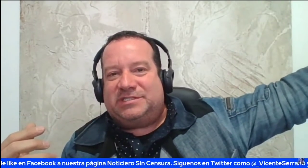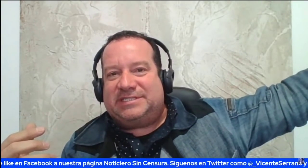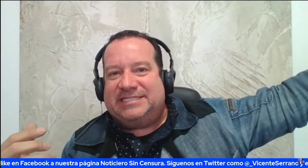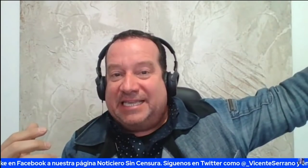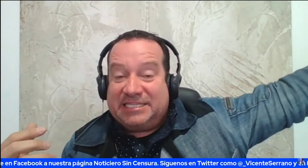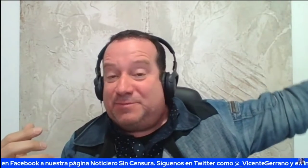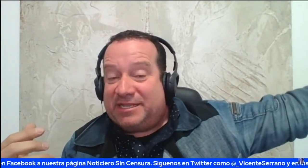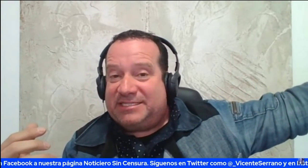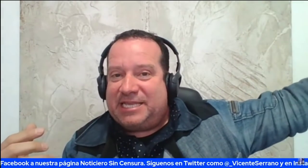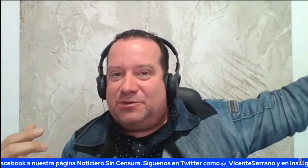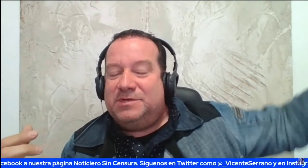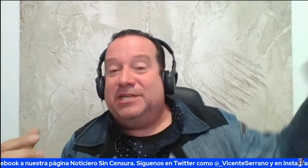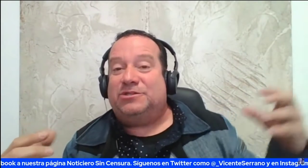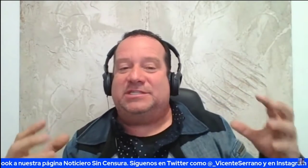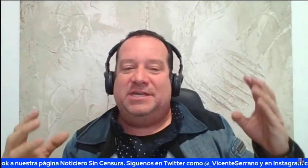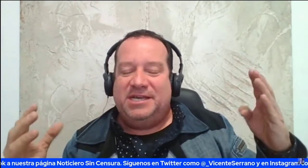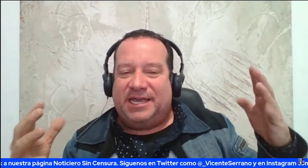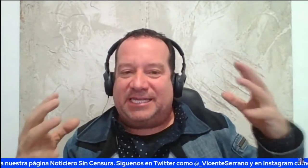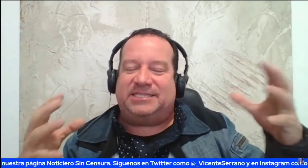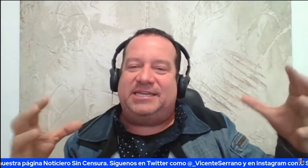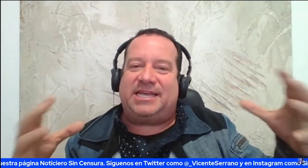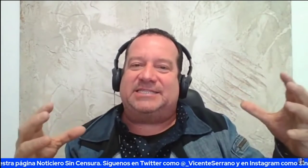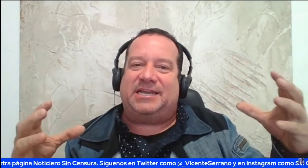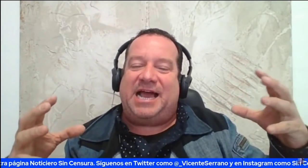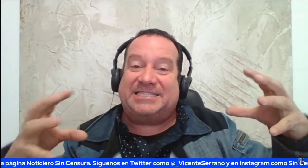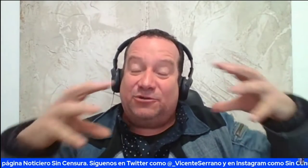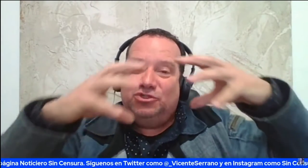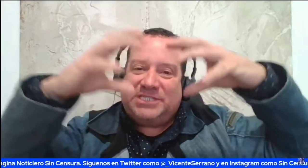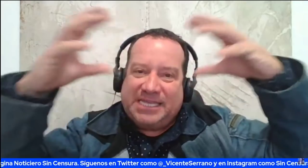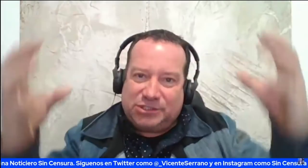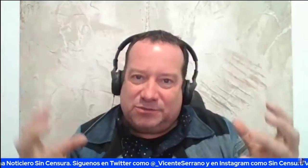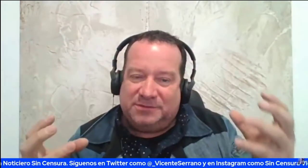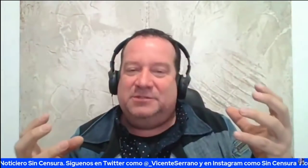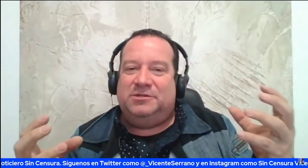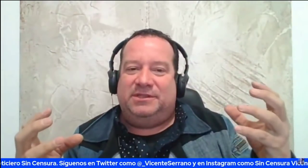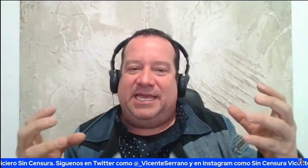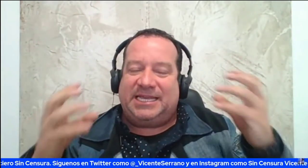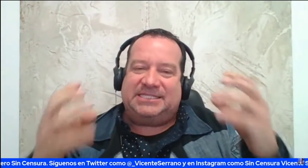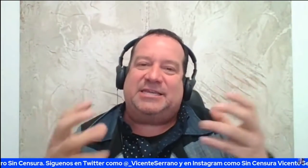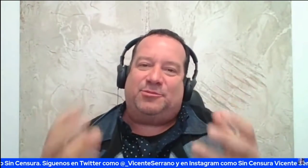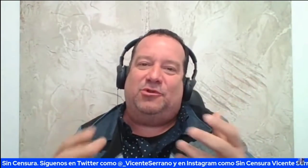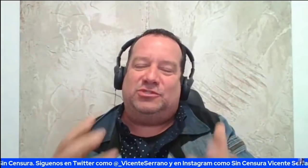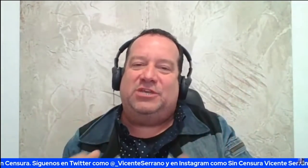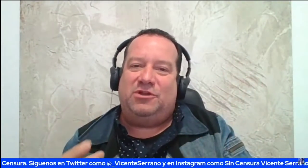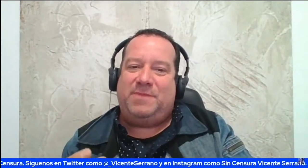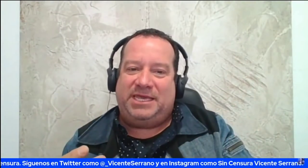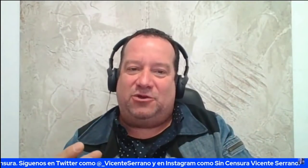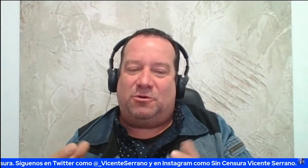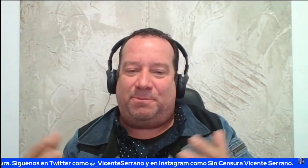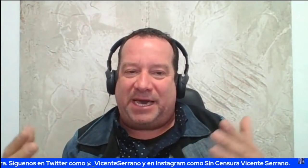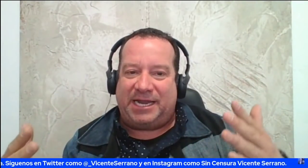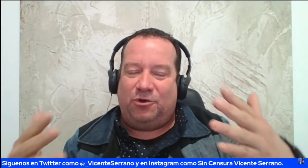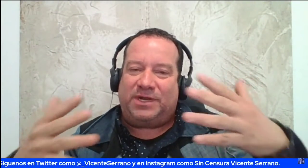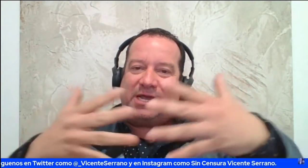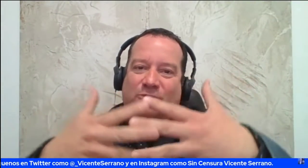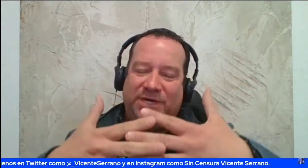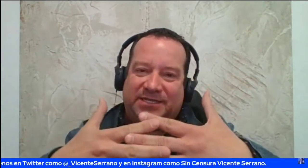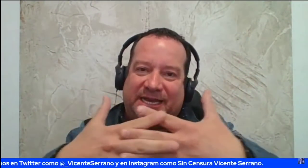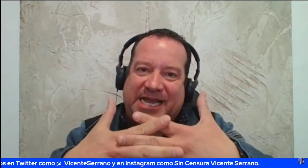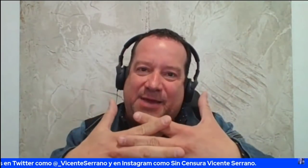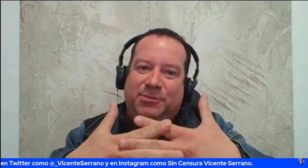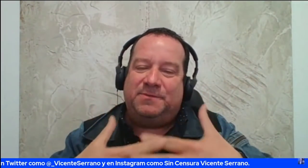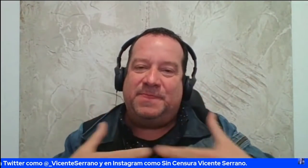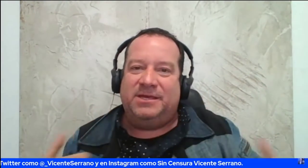lugares, pues se están desperdiciando. Entonces, ¿qué se tiene que hacer? Hacer un censo de qué se está produciendo en México para lograr